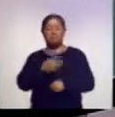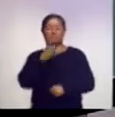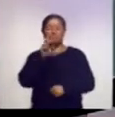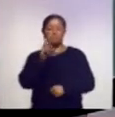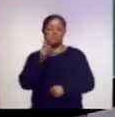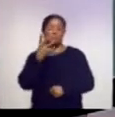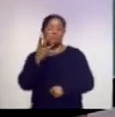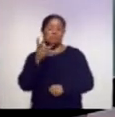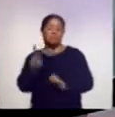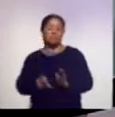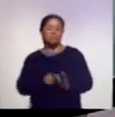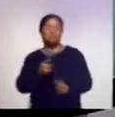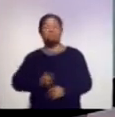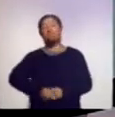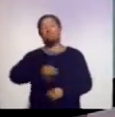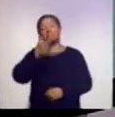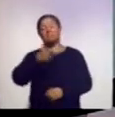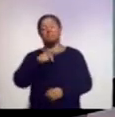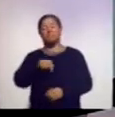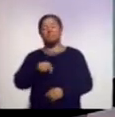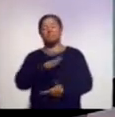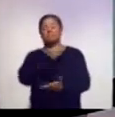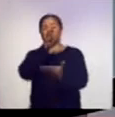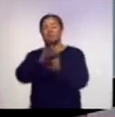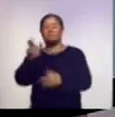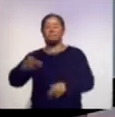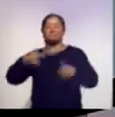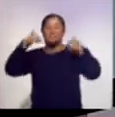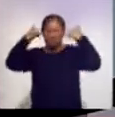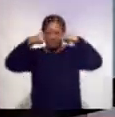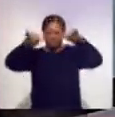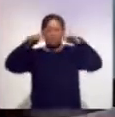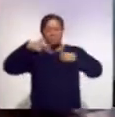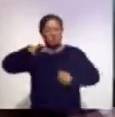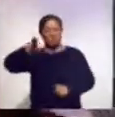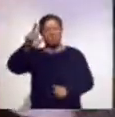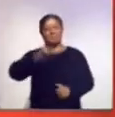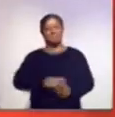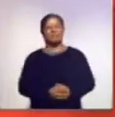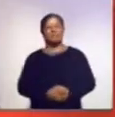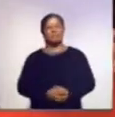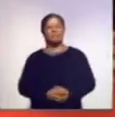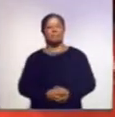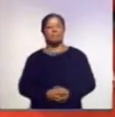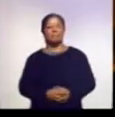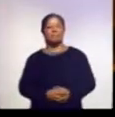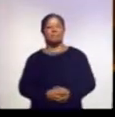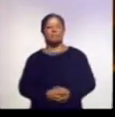34, la primera función fue en el pueblo mágico de Huamantla.